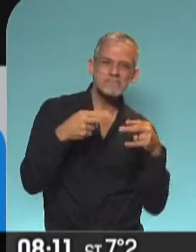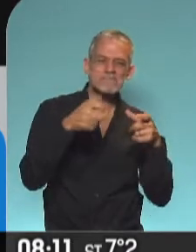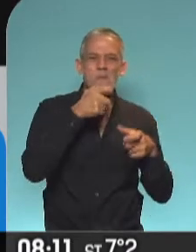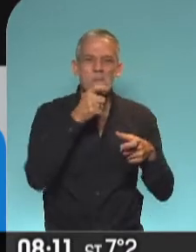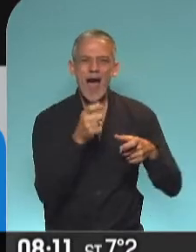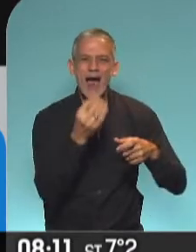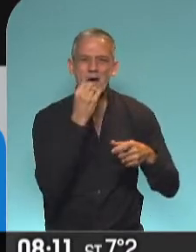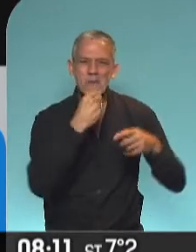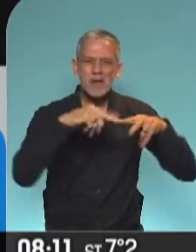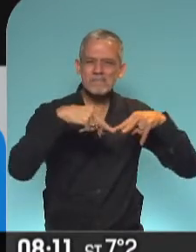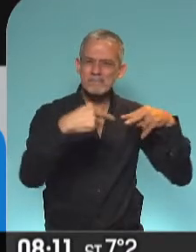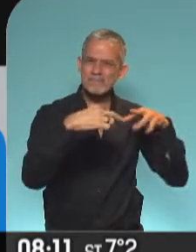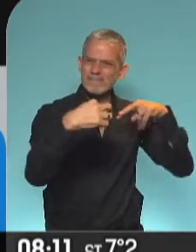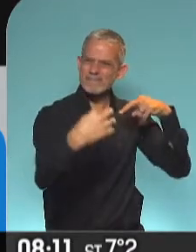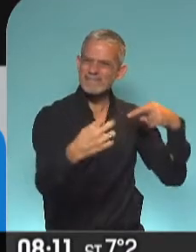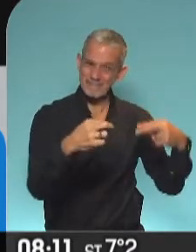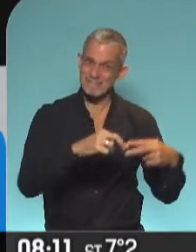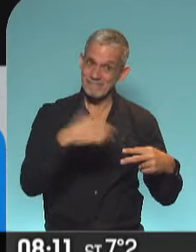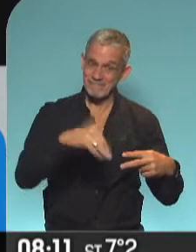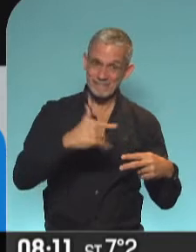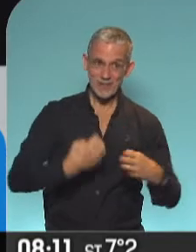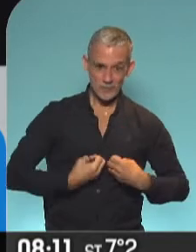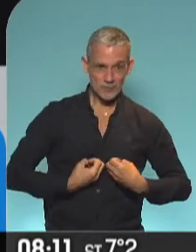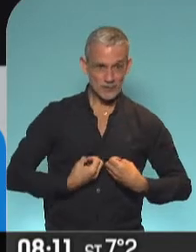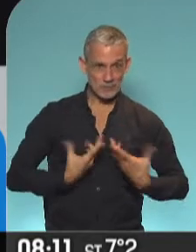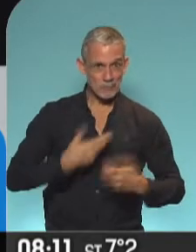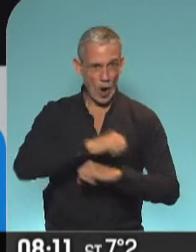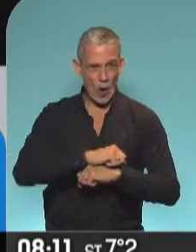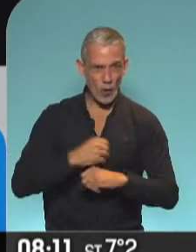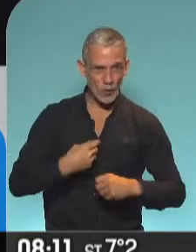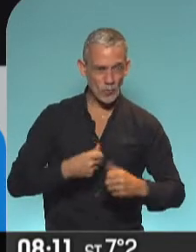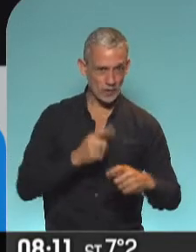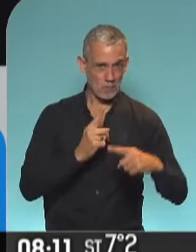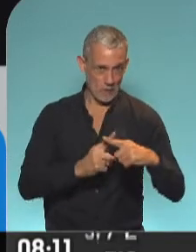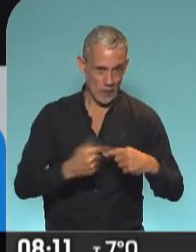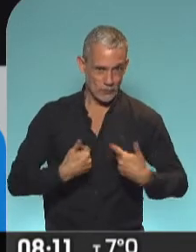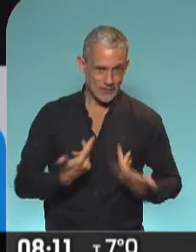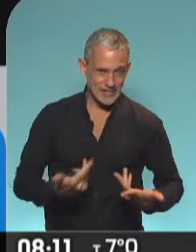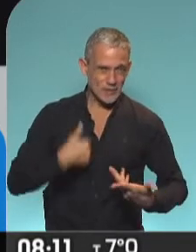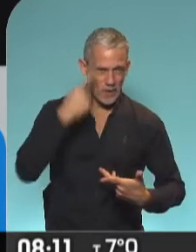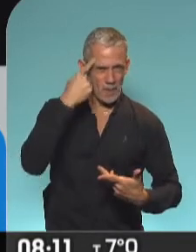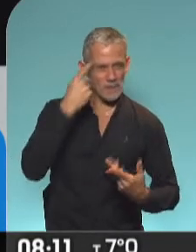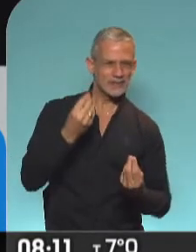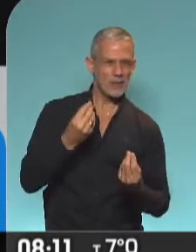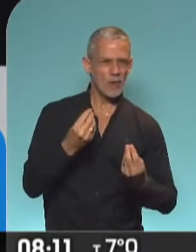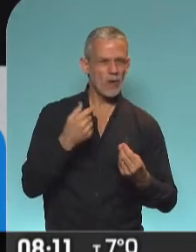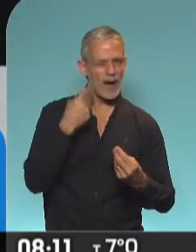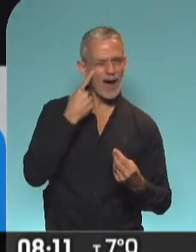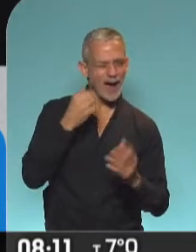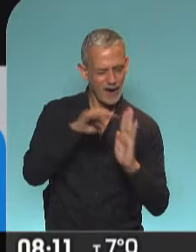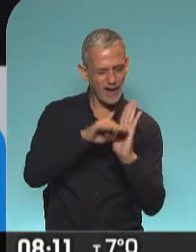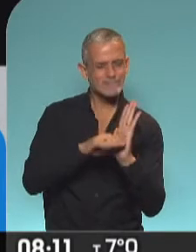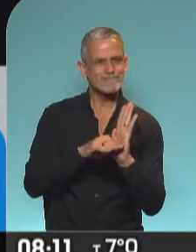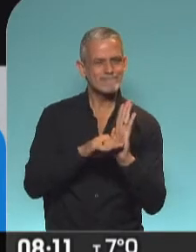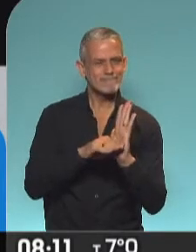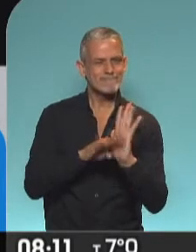bar genera toda una cantidad de efectos en el comportamiento y creo que tiene que ser pensada con mayor cuidado porque después